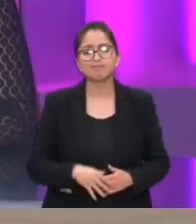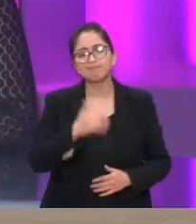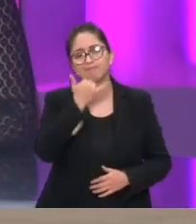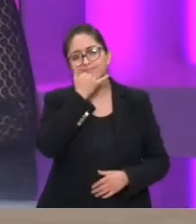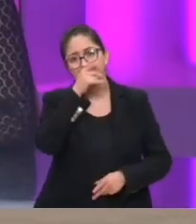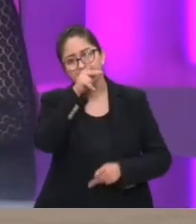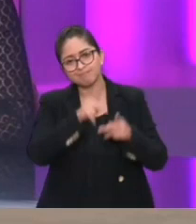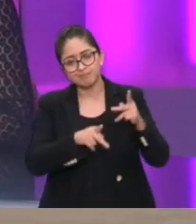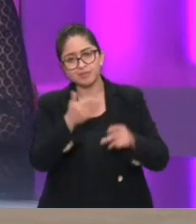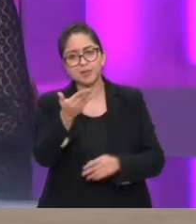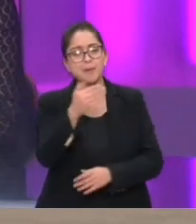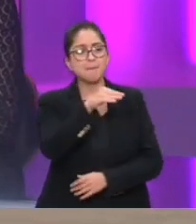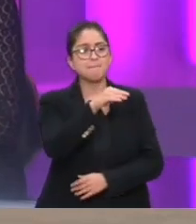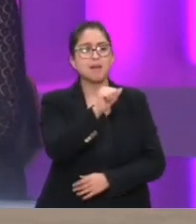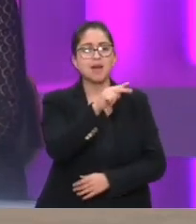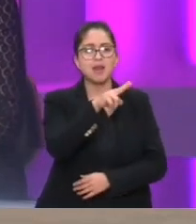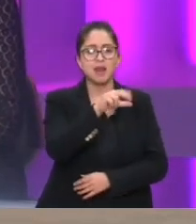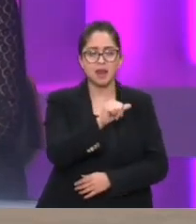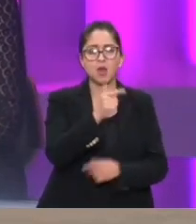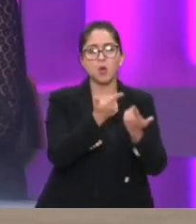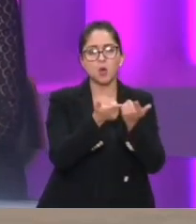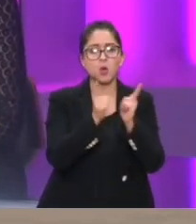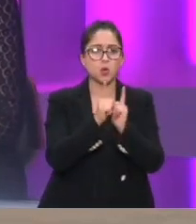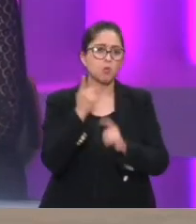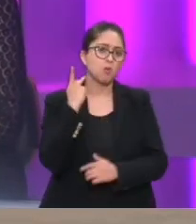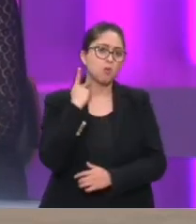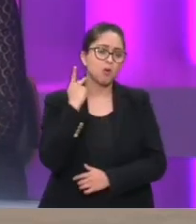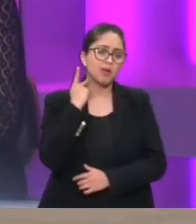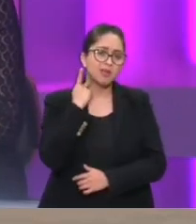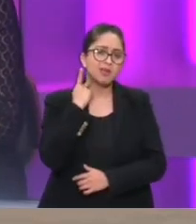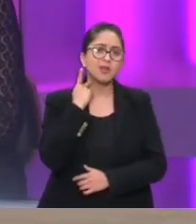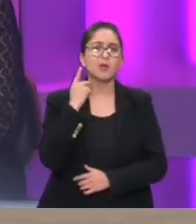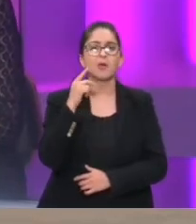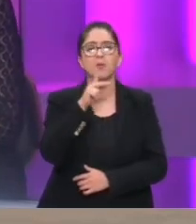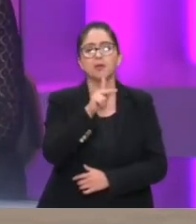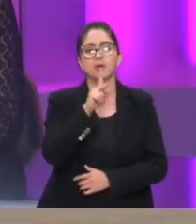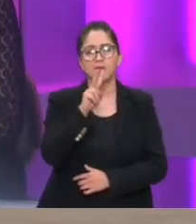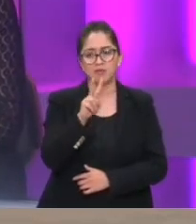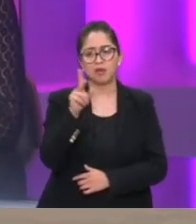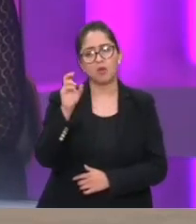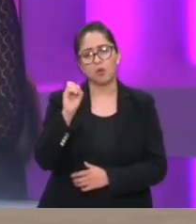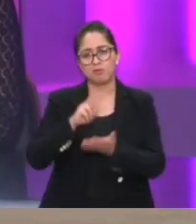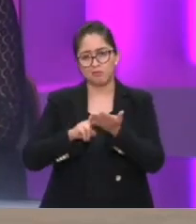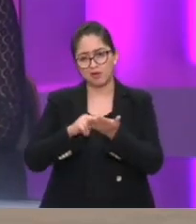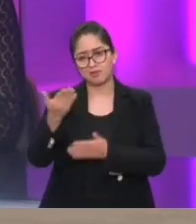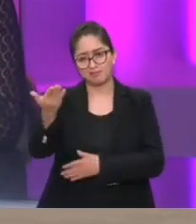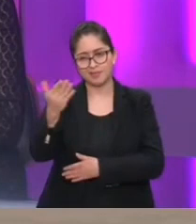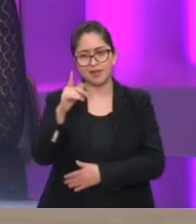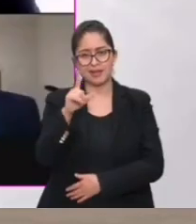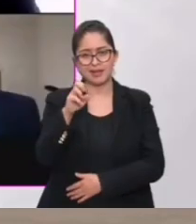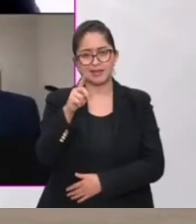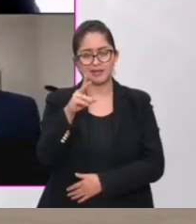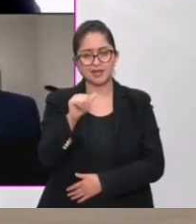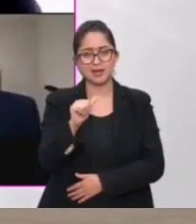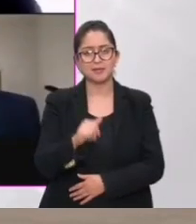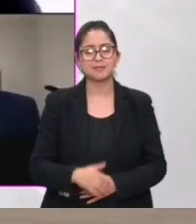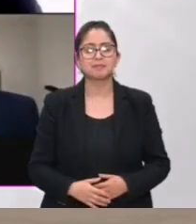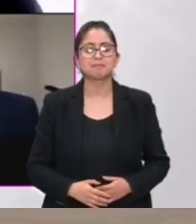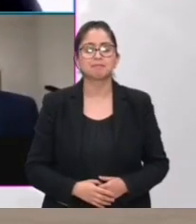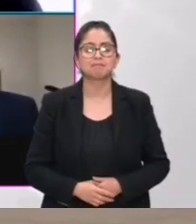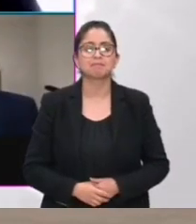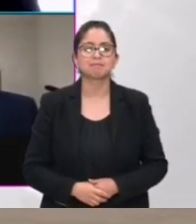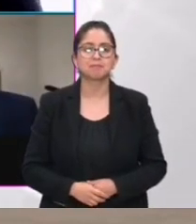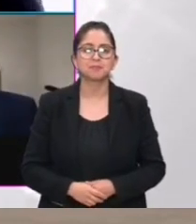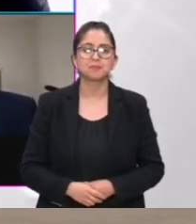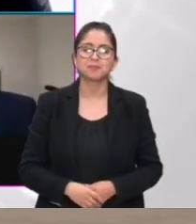Mariana Gómez del Partido Verde, por favor, para su primera de dos réplicas que todavía le quedan. 30 segundos, por favor, Leticia Mariana.